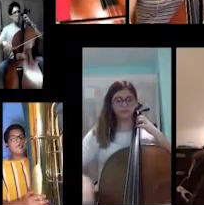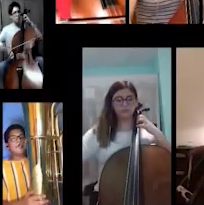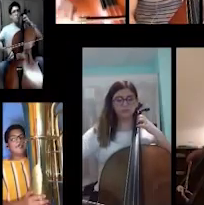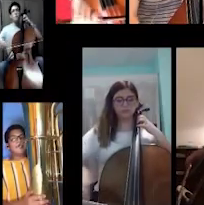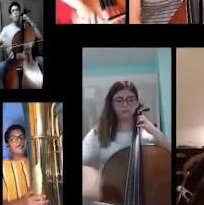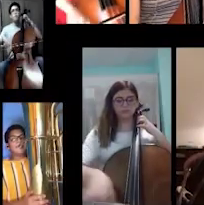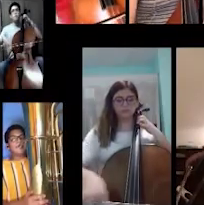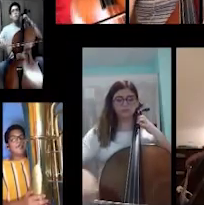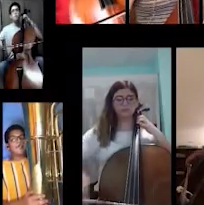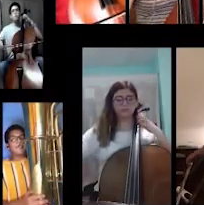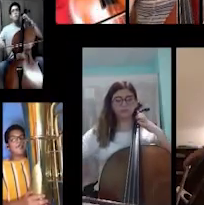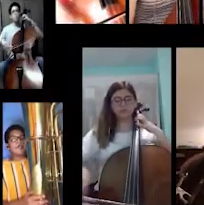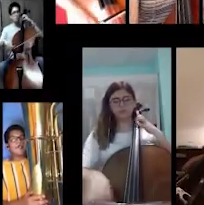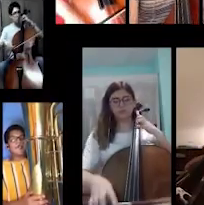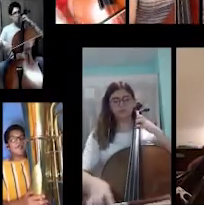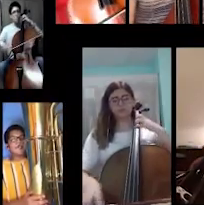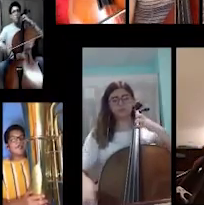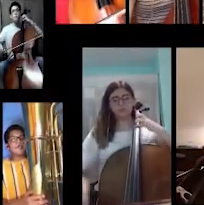¡Gracias!